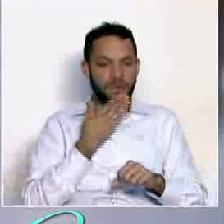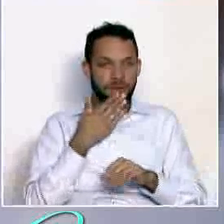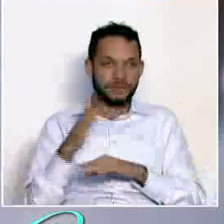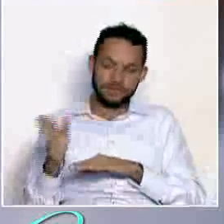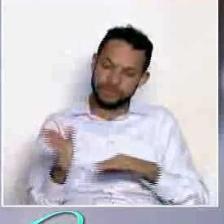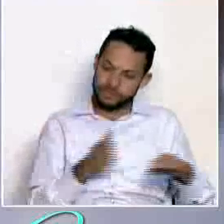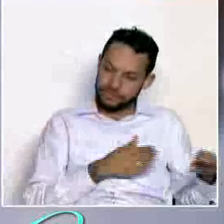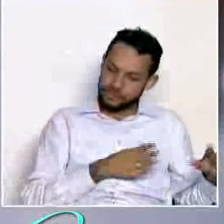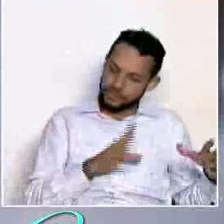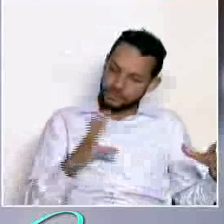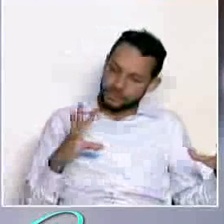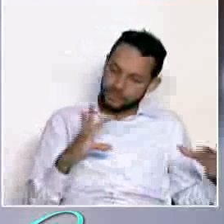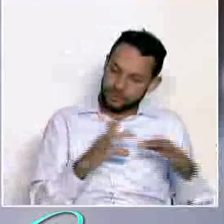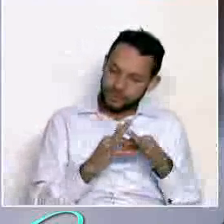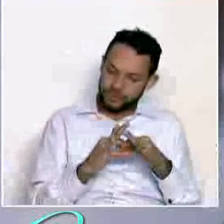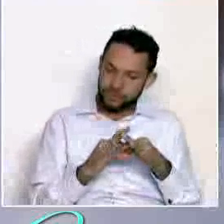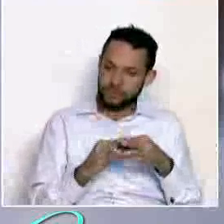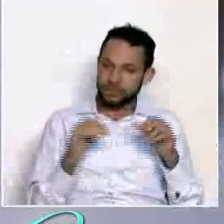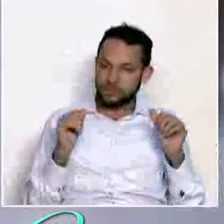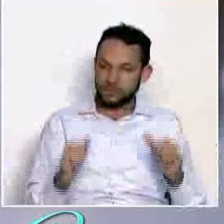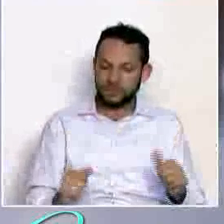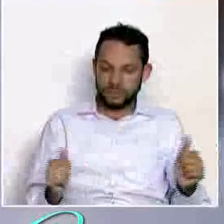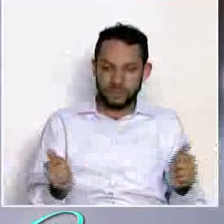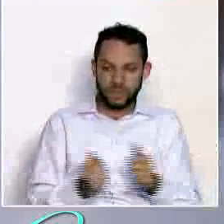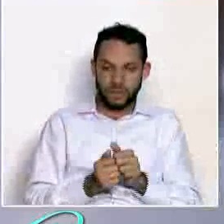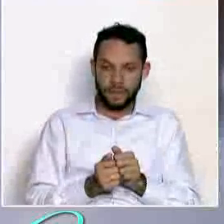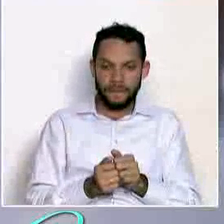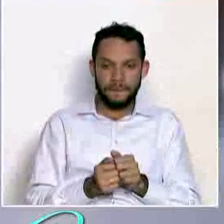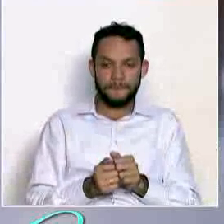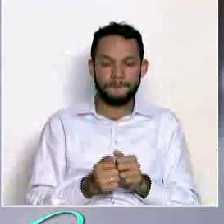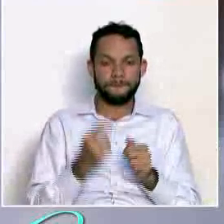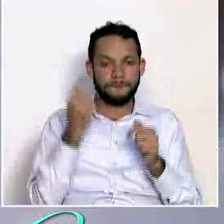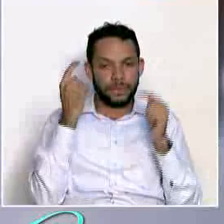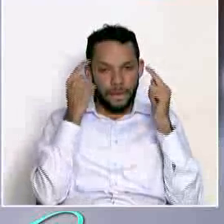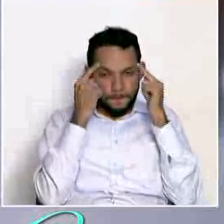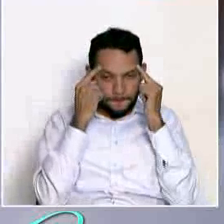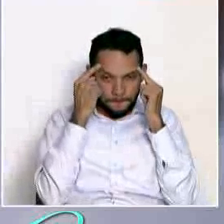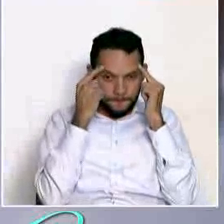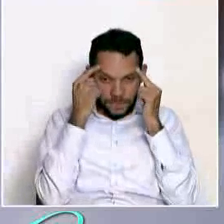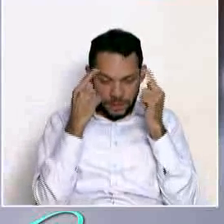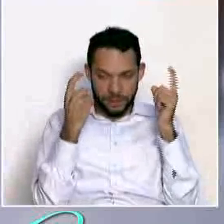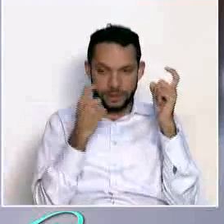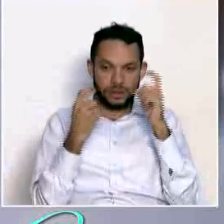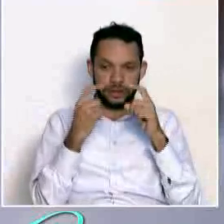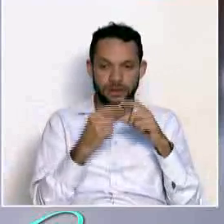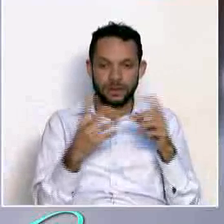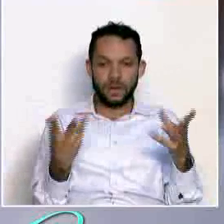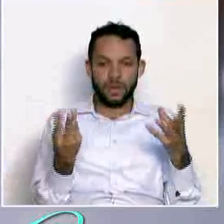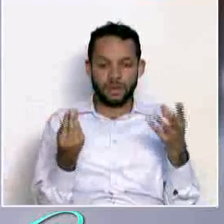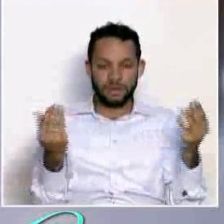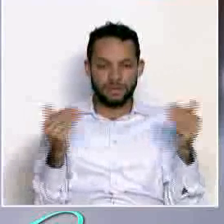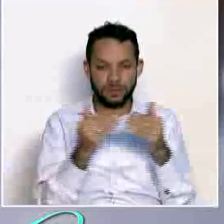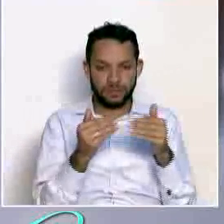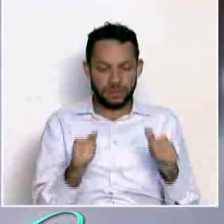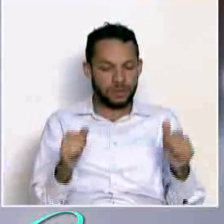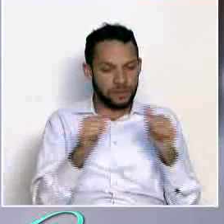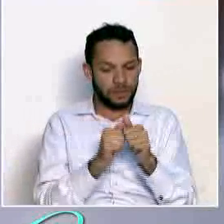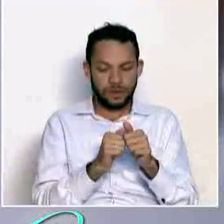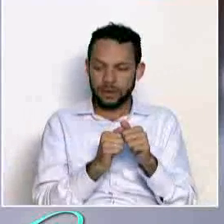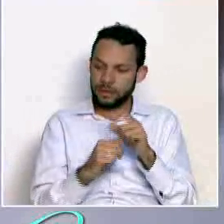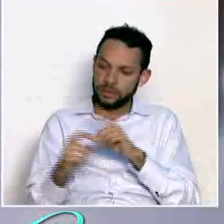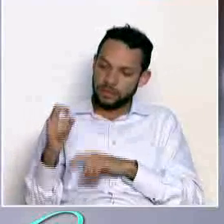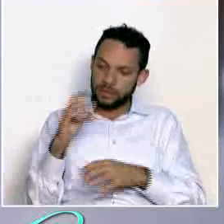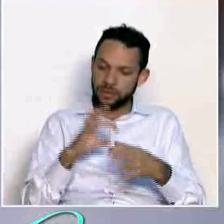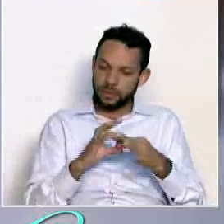Existe una estrecha correlación entre la mente y el cuerpo. Esa identificación nos